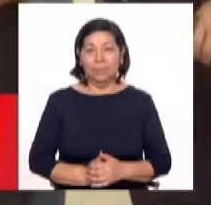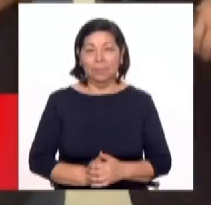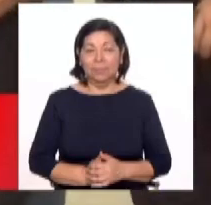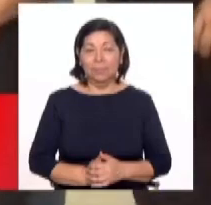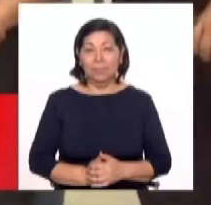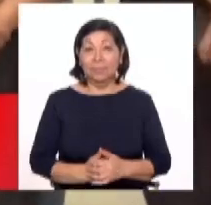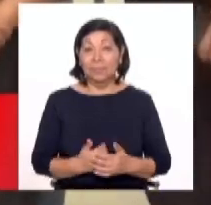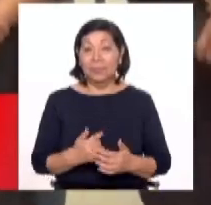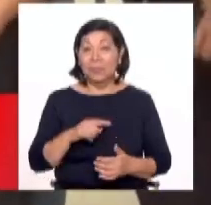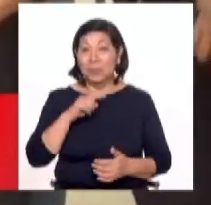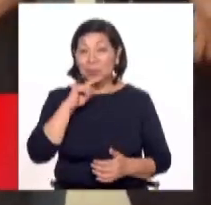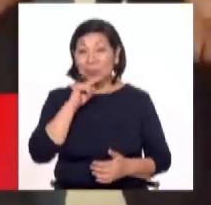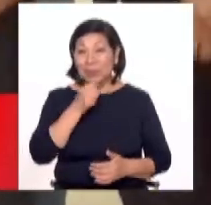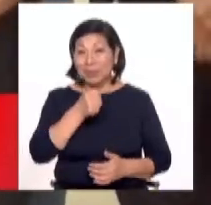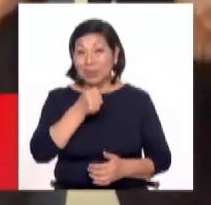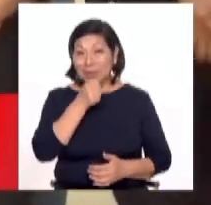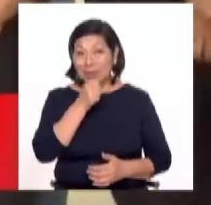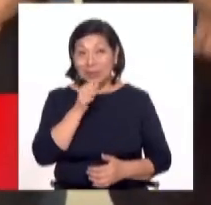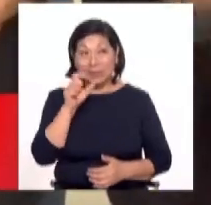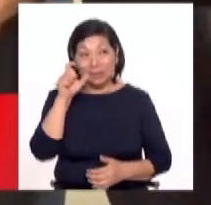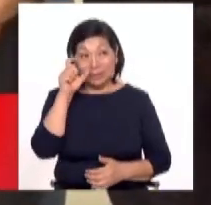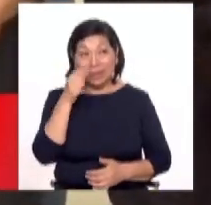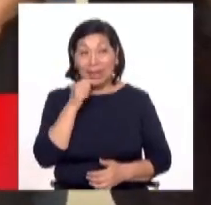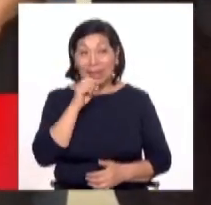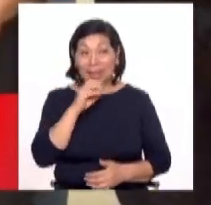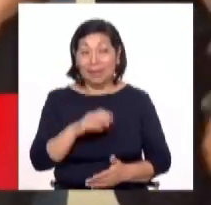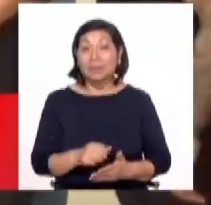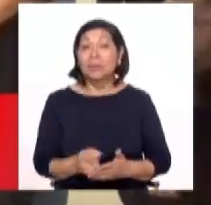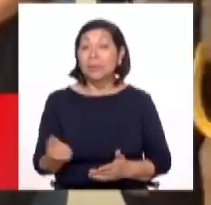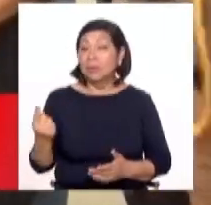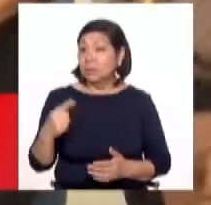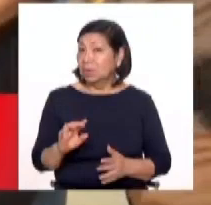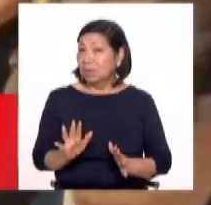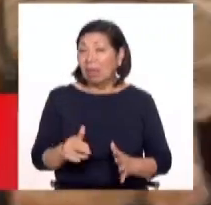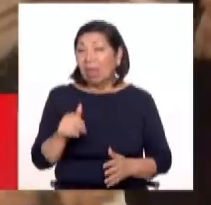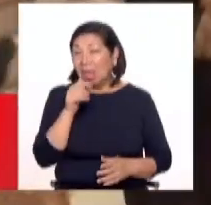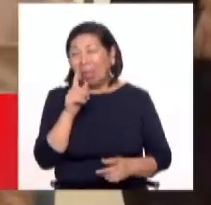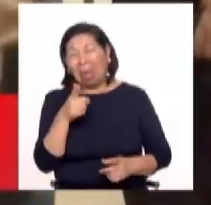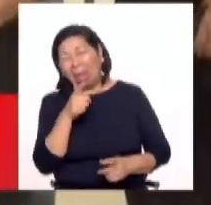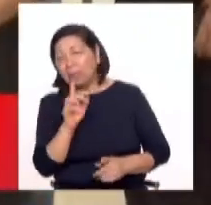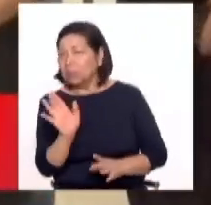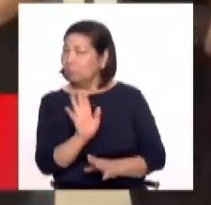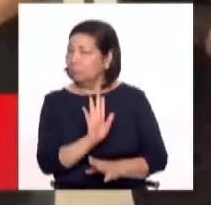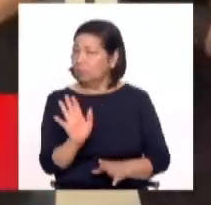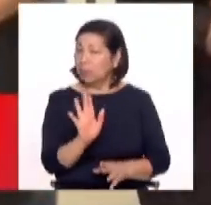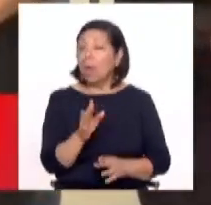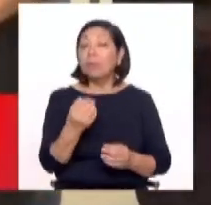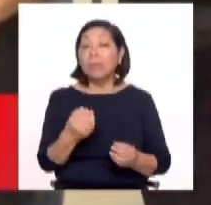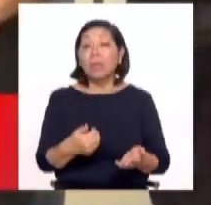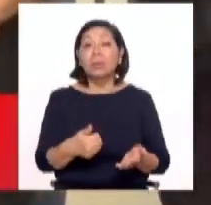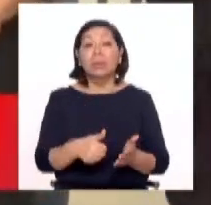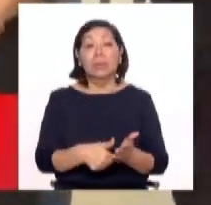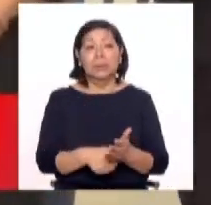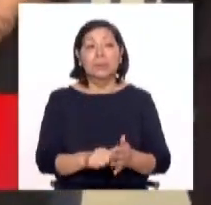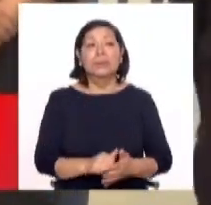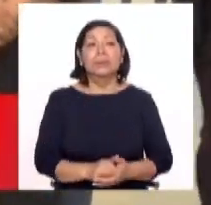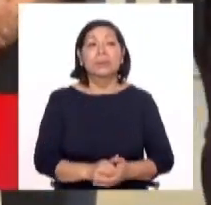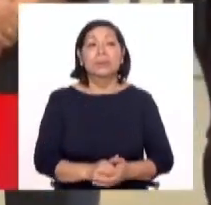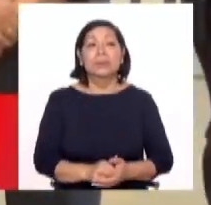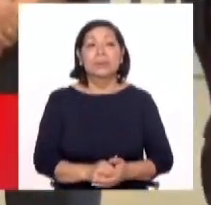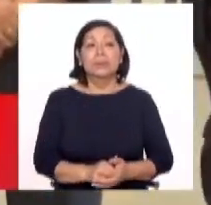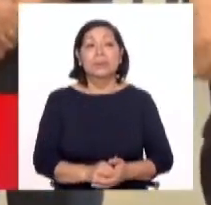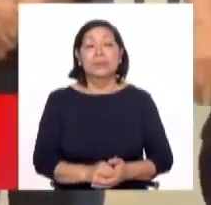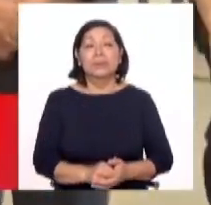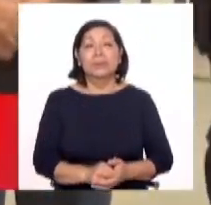Del comandante Roger Pérez, quien ha mencionado que hay que venir sin bebidas alcohólicas, bien identificados, portando nuestro